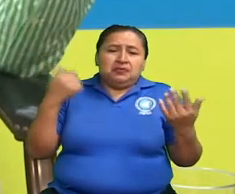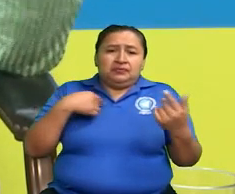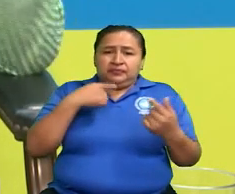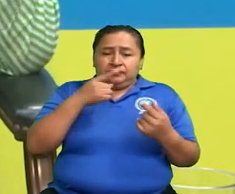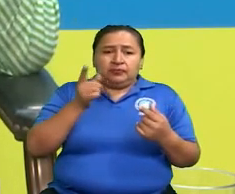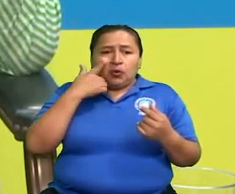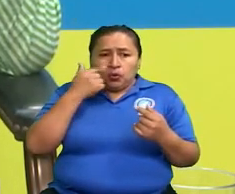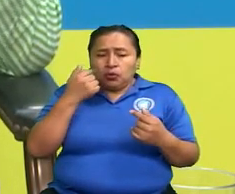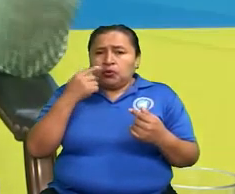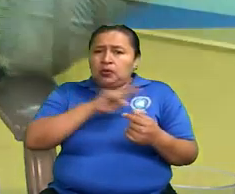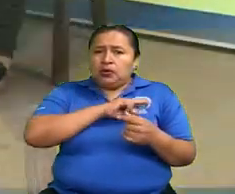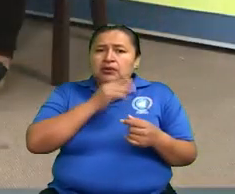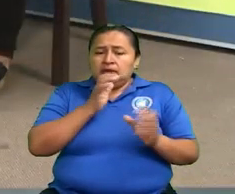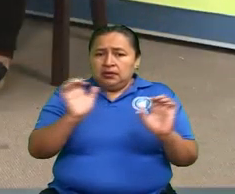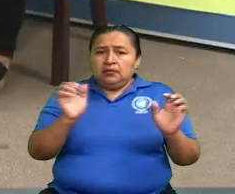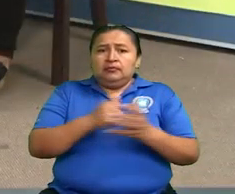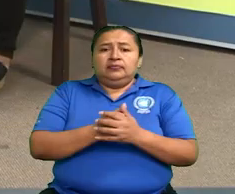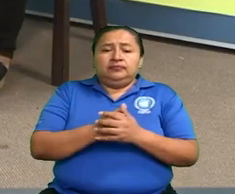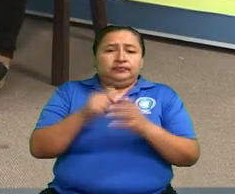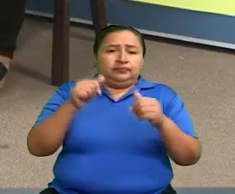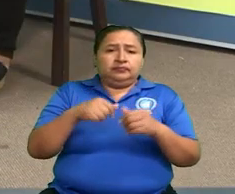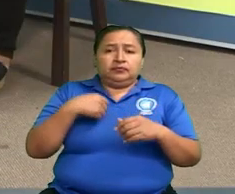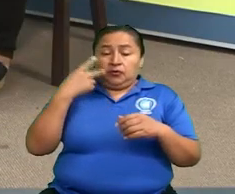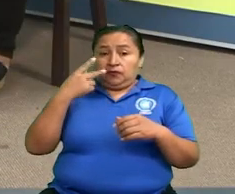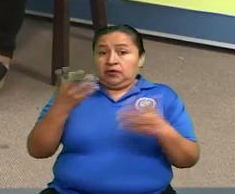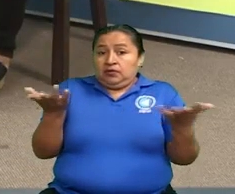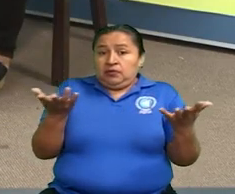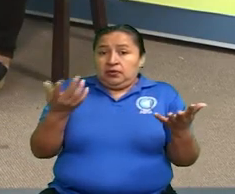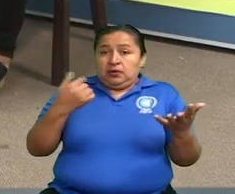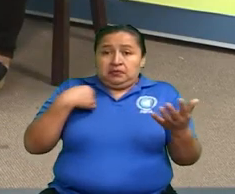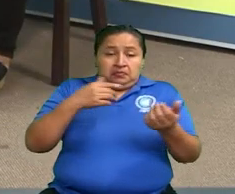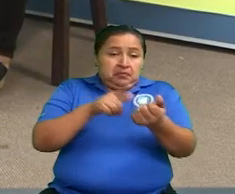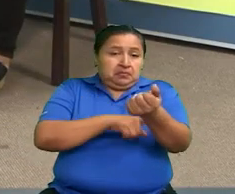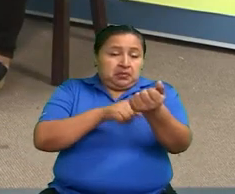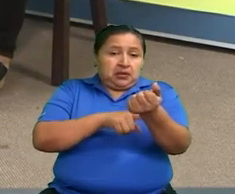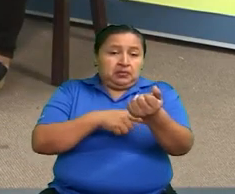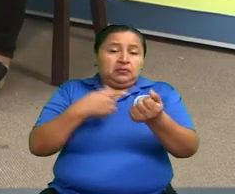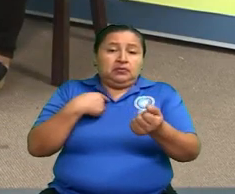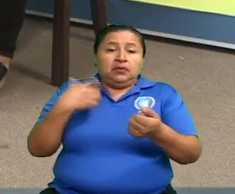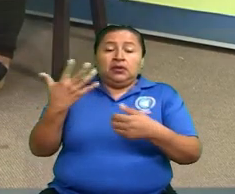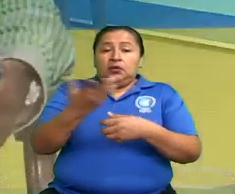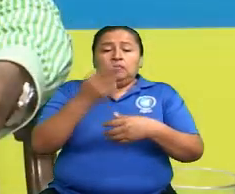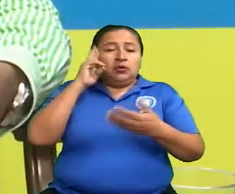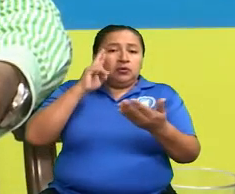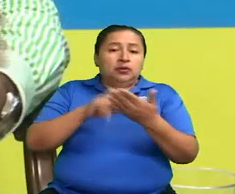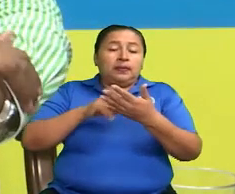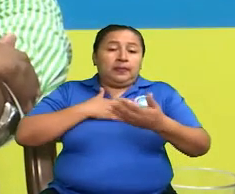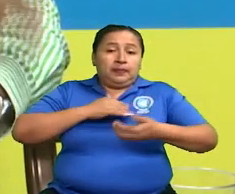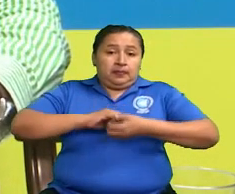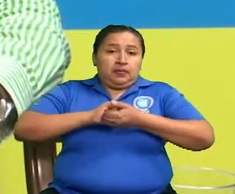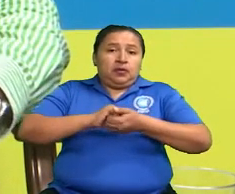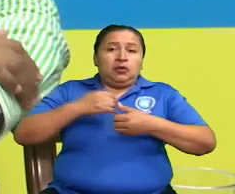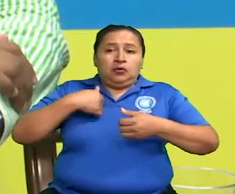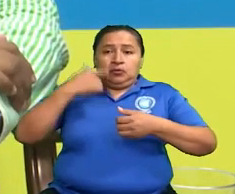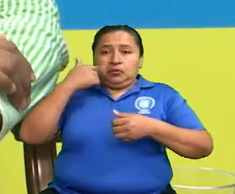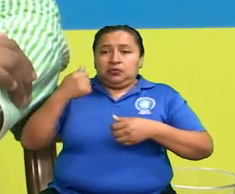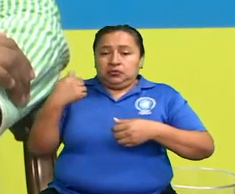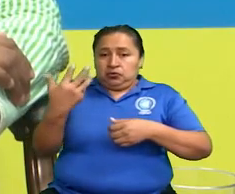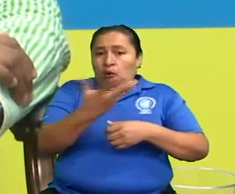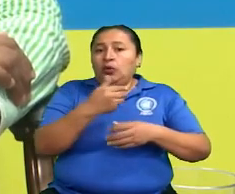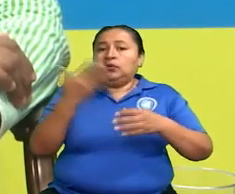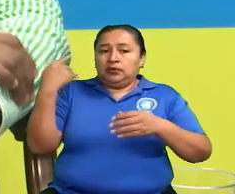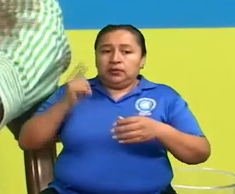que conozco un caso. No, y no tenemos. En mi caso, y de mis hermanos, y amigos que yo conocí, sí